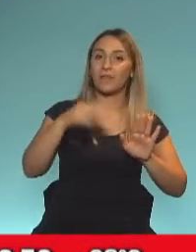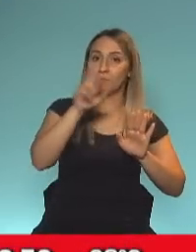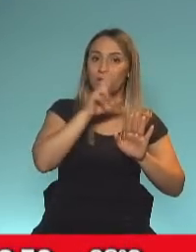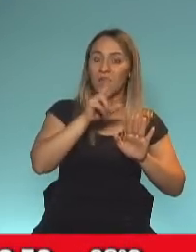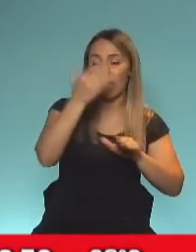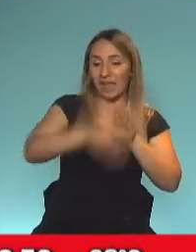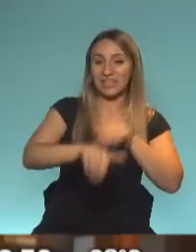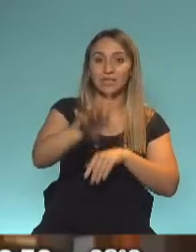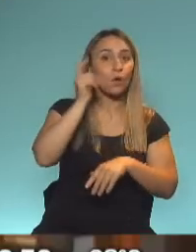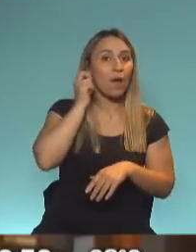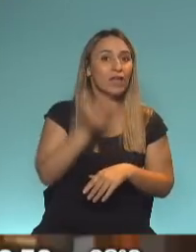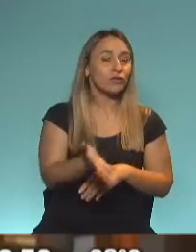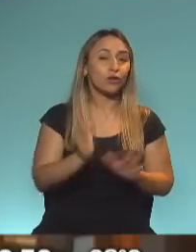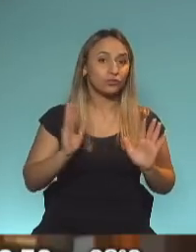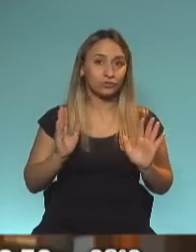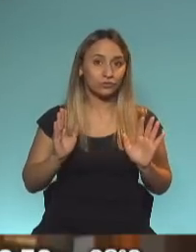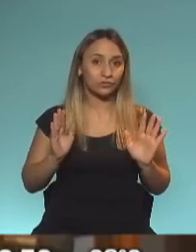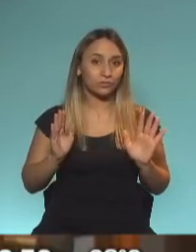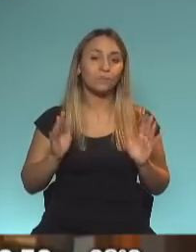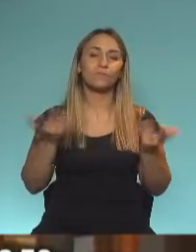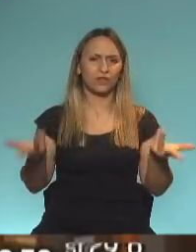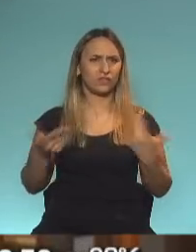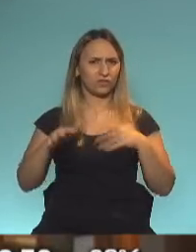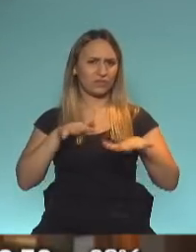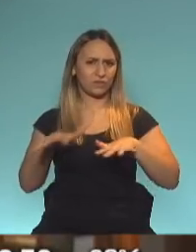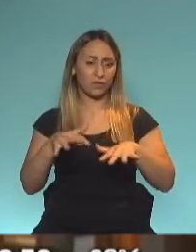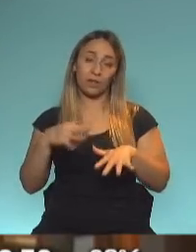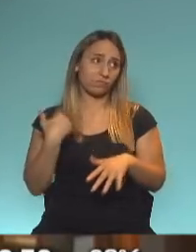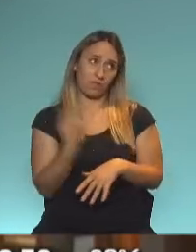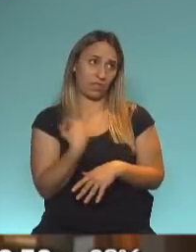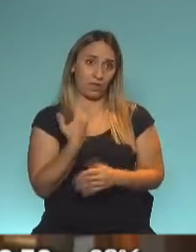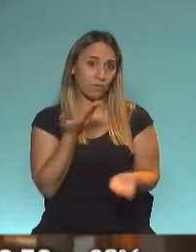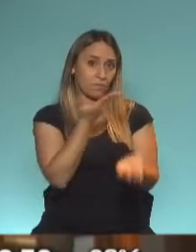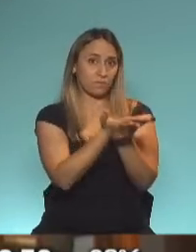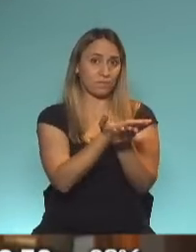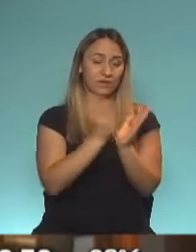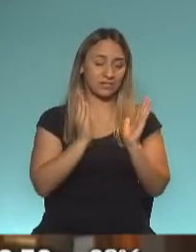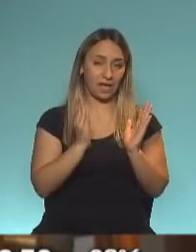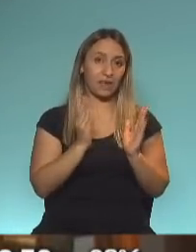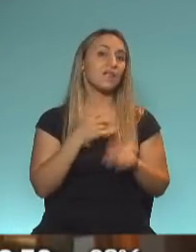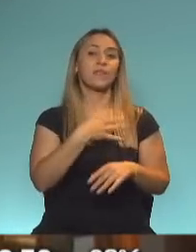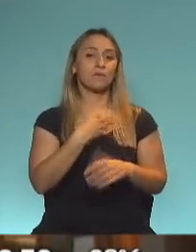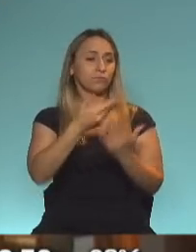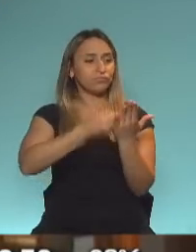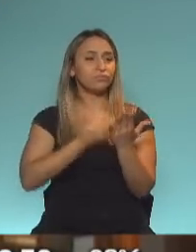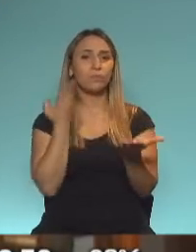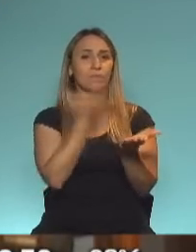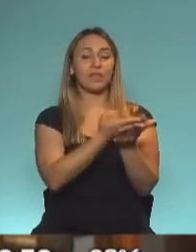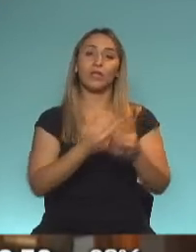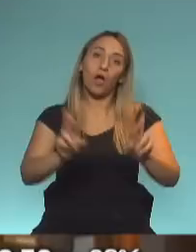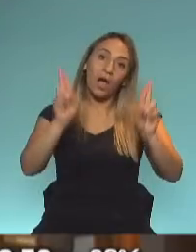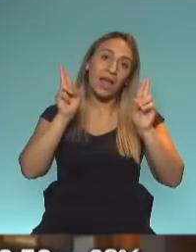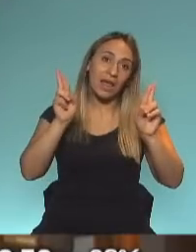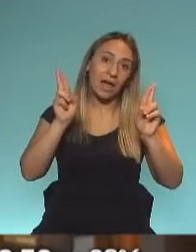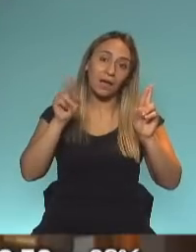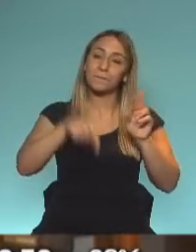forma taxativa. Entonces, son situaciones que hay que presentarse, hay que pedirla, y ojalá este caso